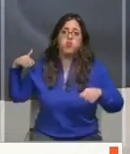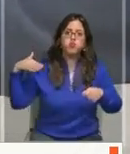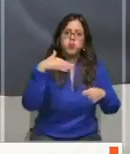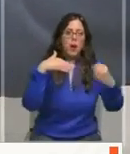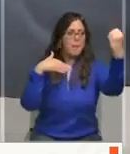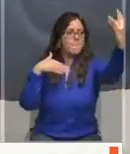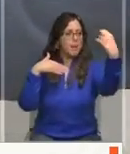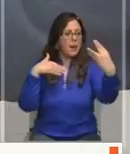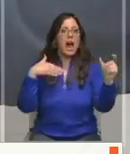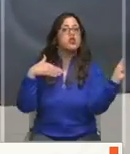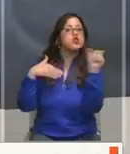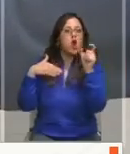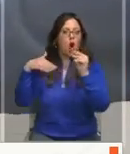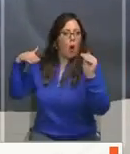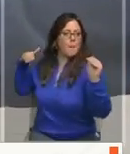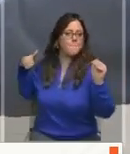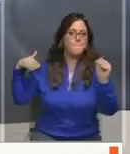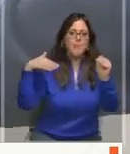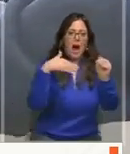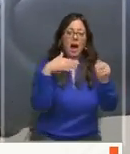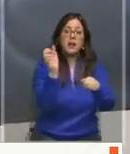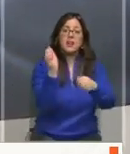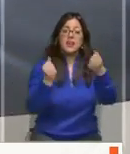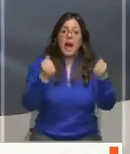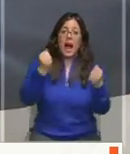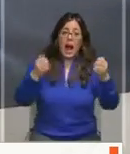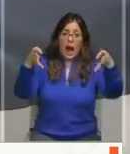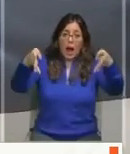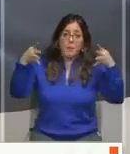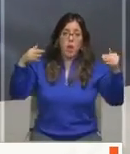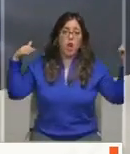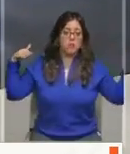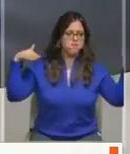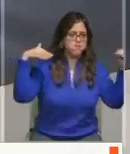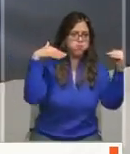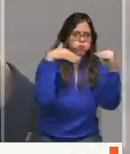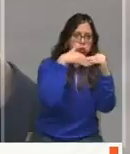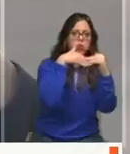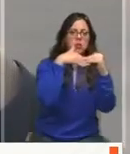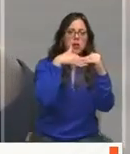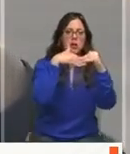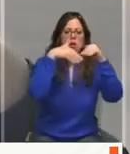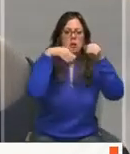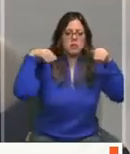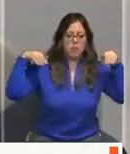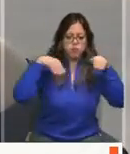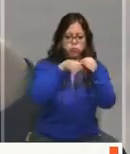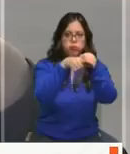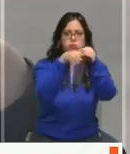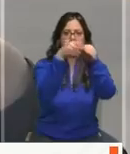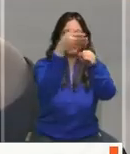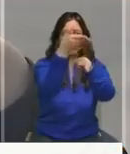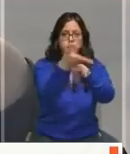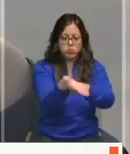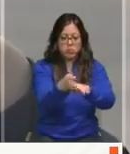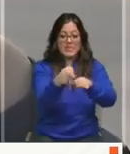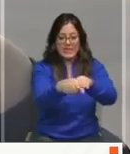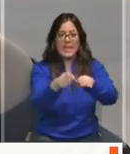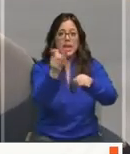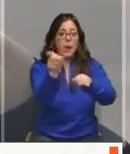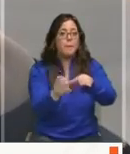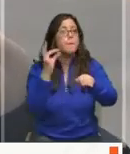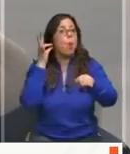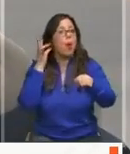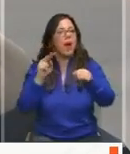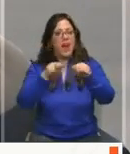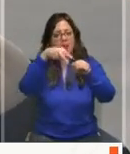Po. Sí, po, tenía el verde. Así que por eso le pegó y lo mandó a la señora. Po. La única posibilidad de una colisión es que, en este